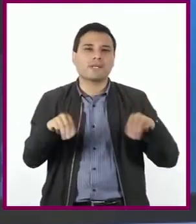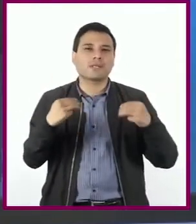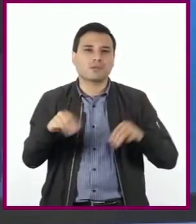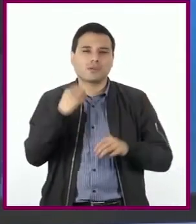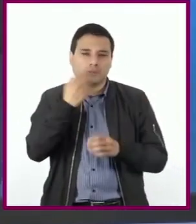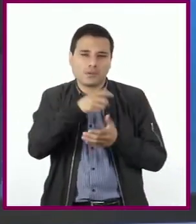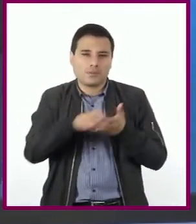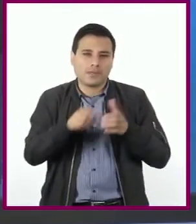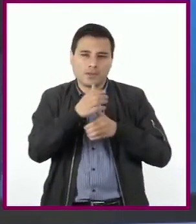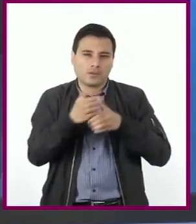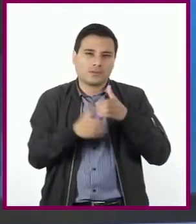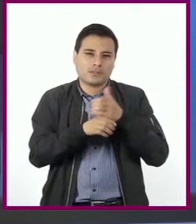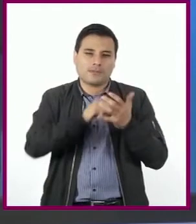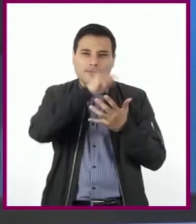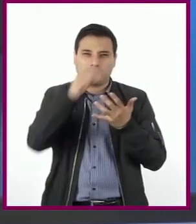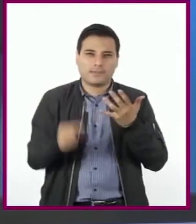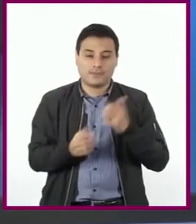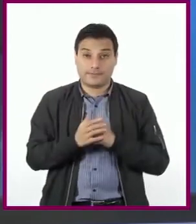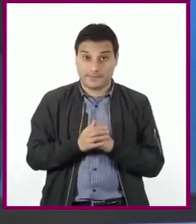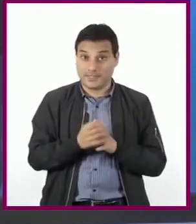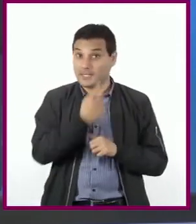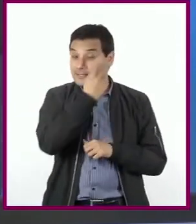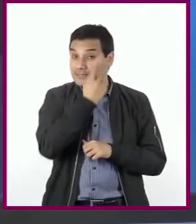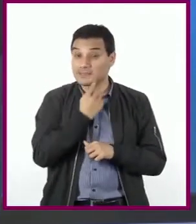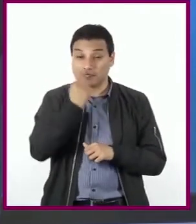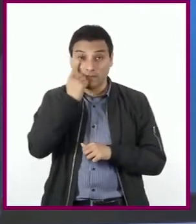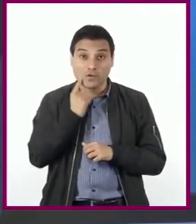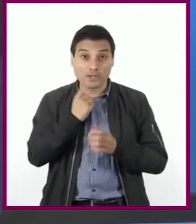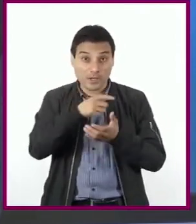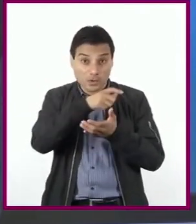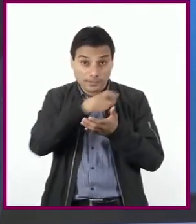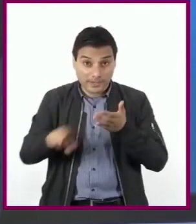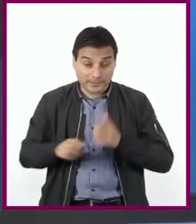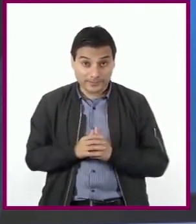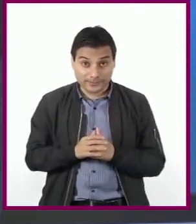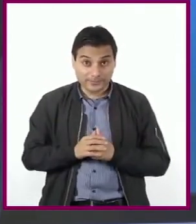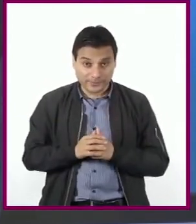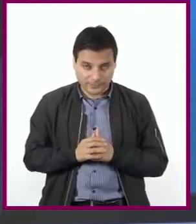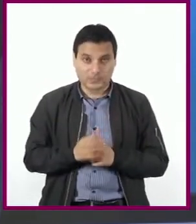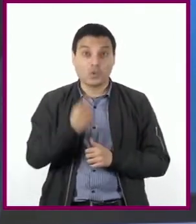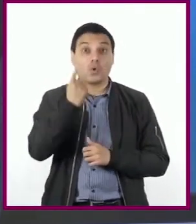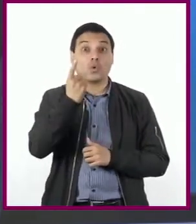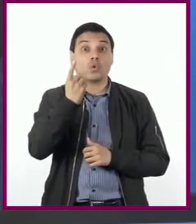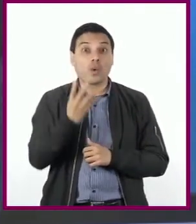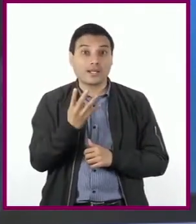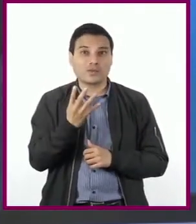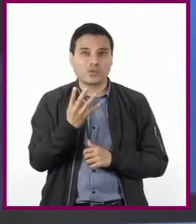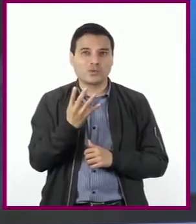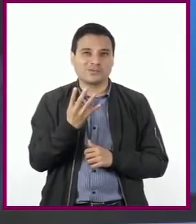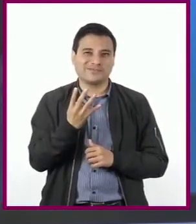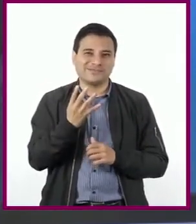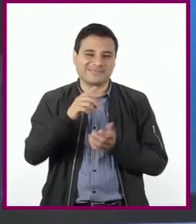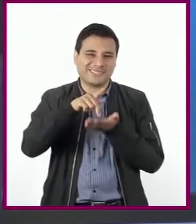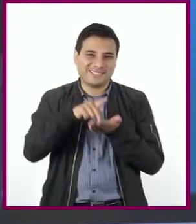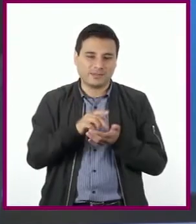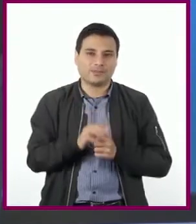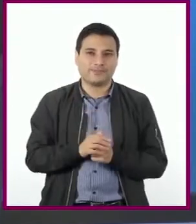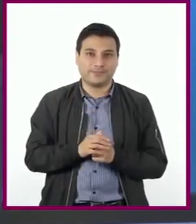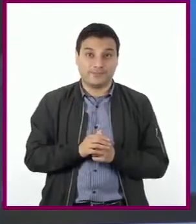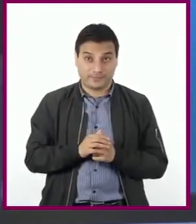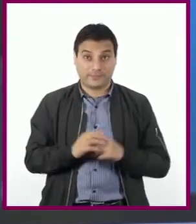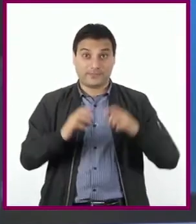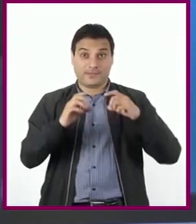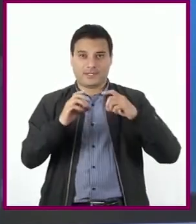cocinar, al comprar cebolla para sazonar un platillo típico y pedir 1/4 de kilogramo. Si la báscula es